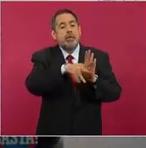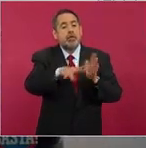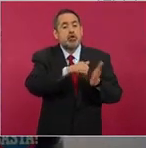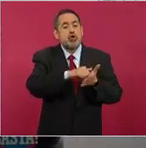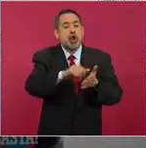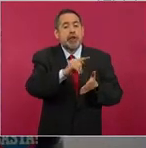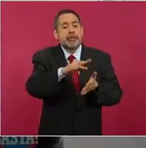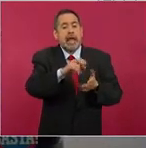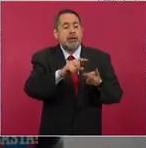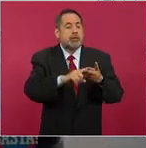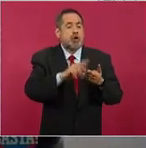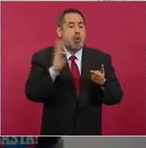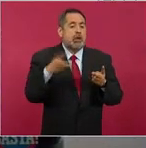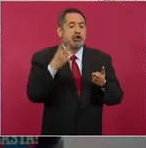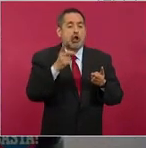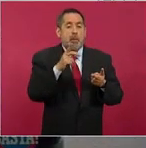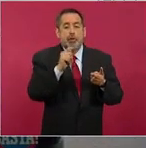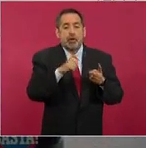Washington Post,